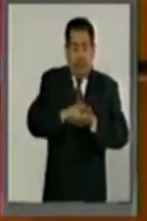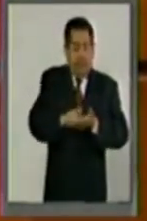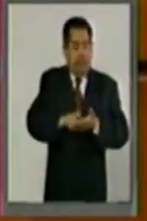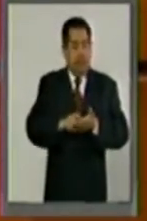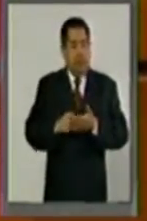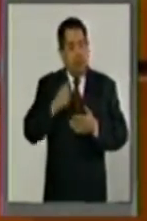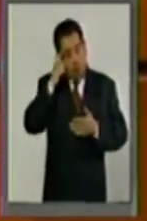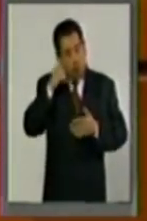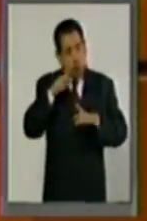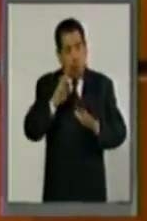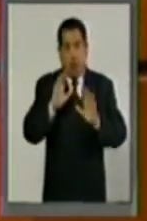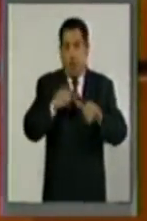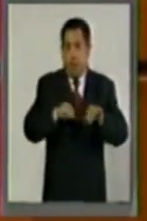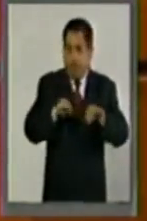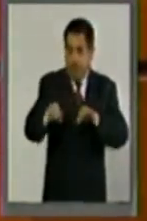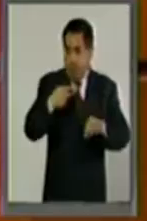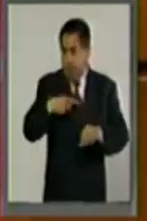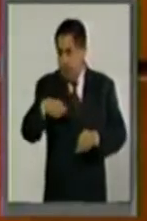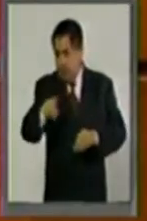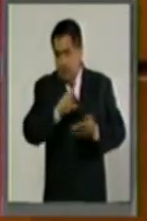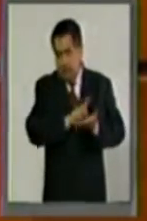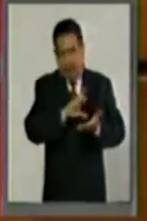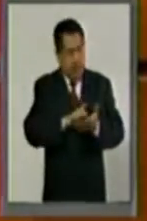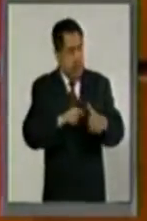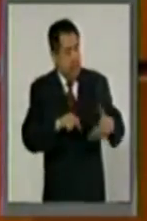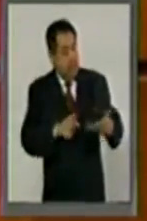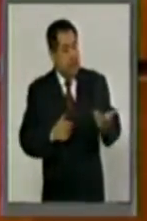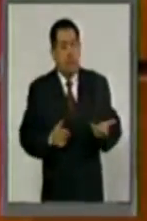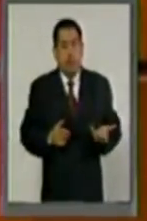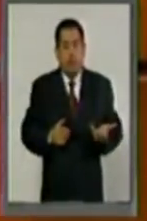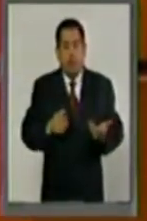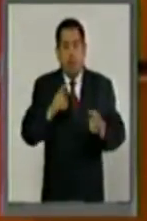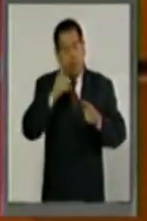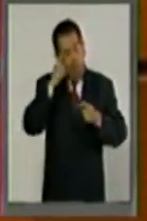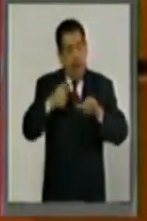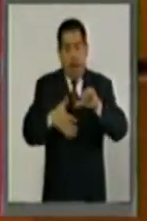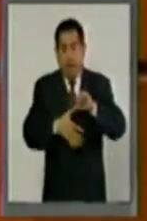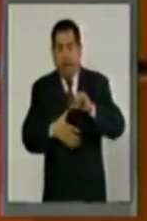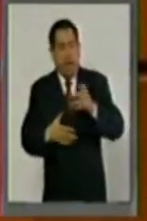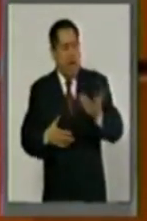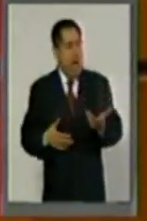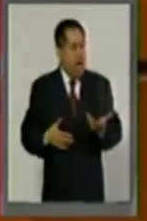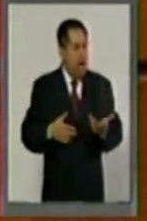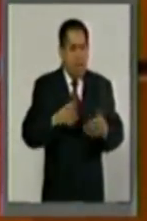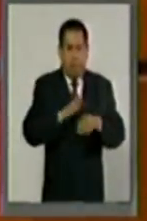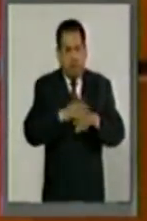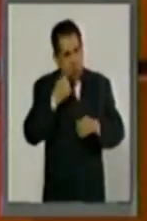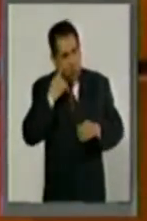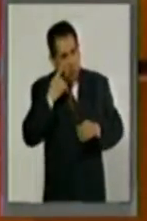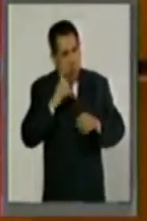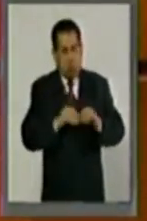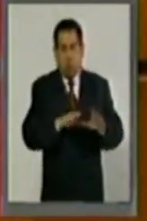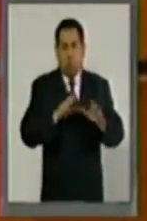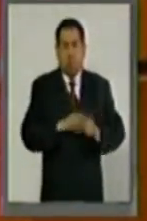políticas de empleo en el sector público para las personas con discapacidad en Iberoamérica ha sido notorio. El